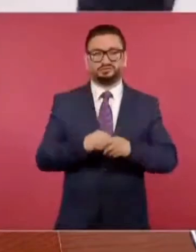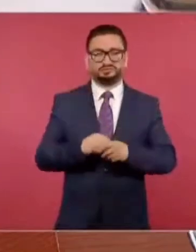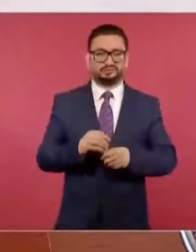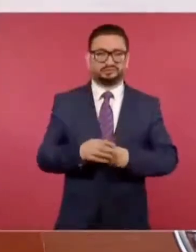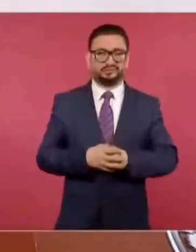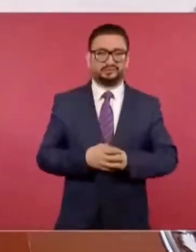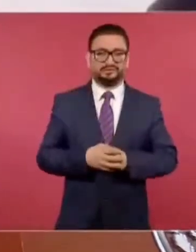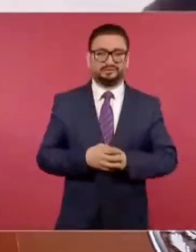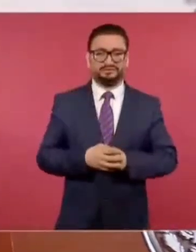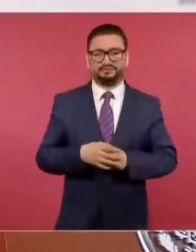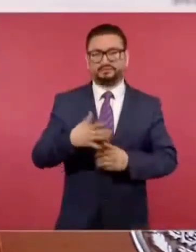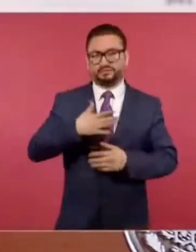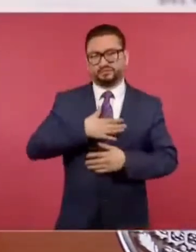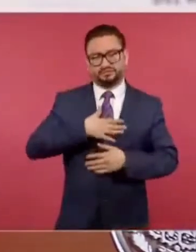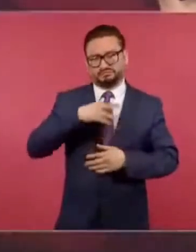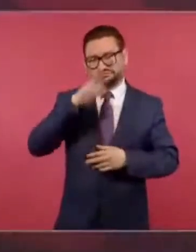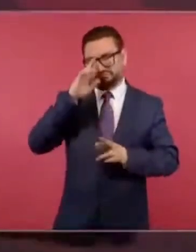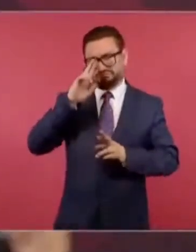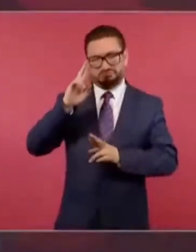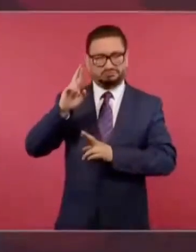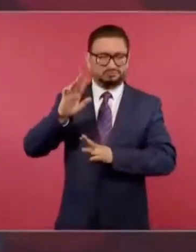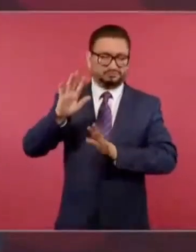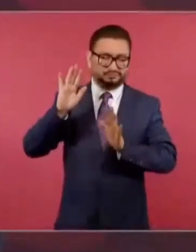que por respeto no quiero